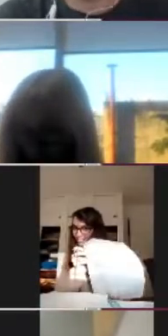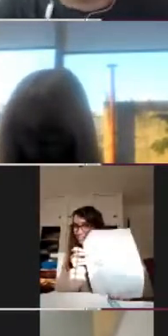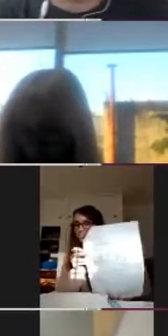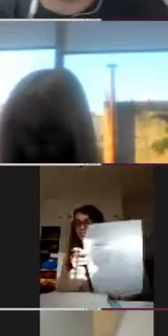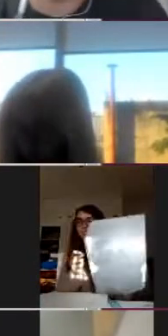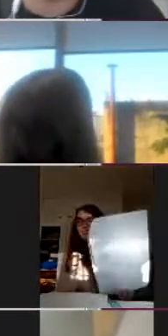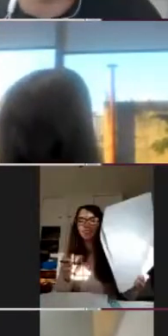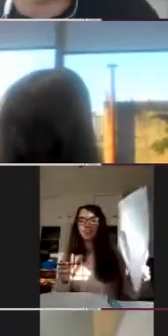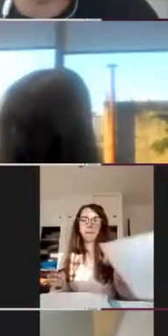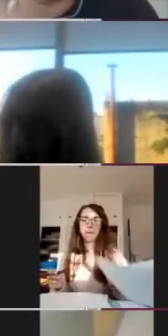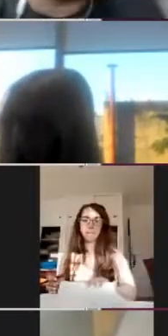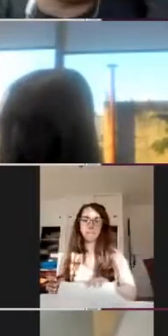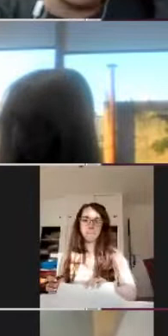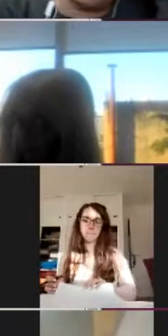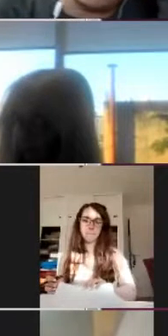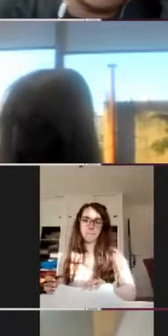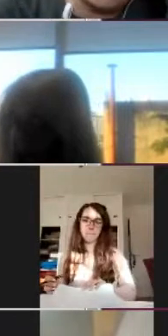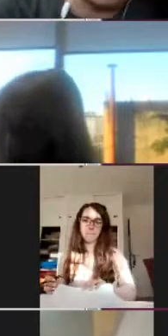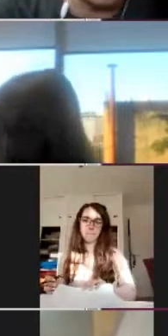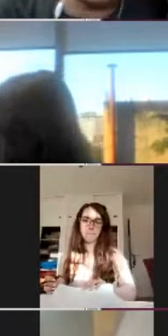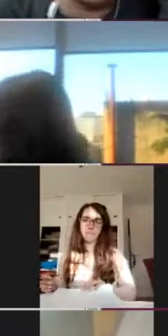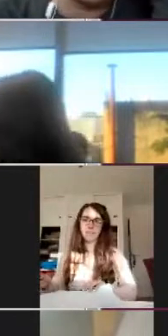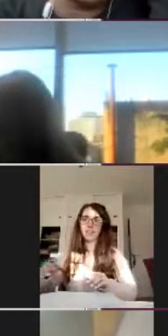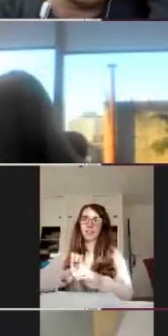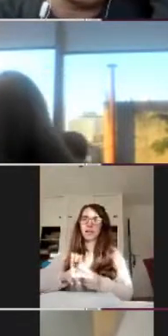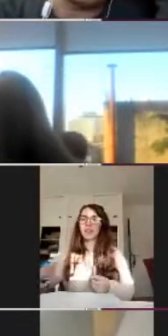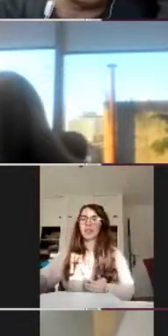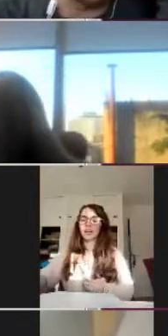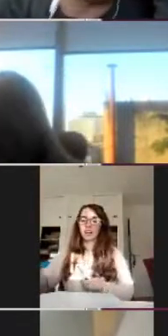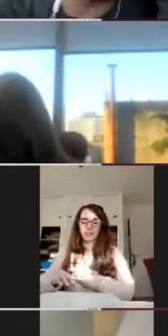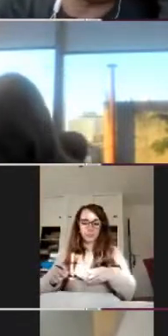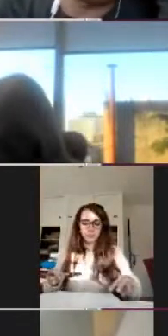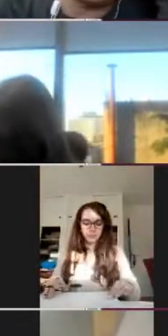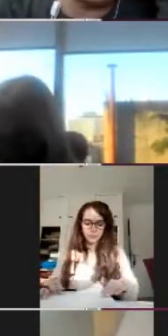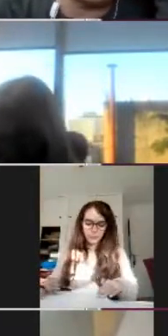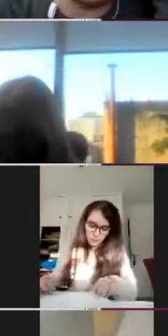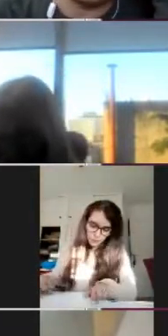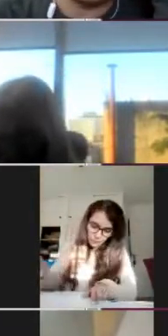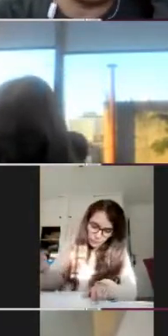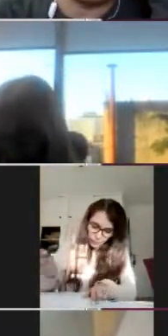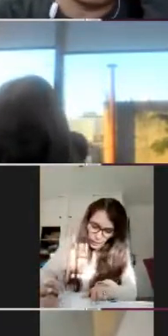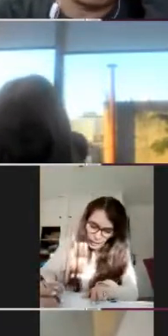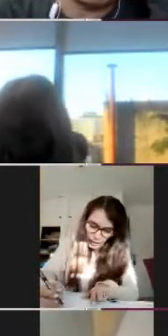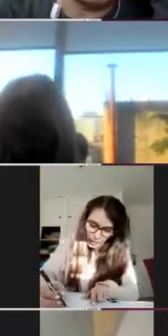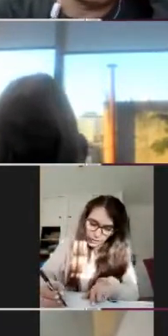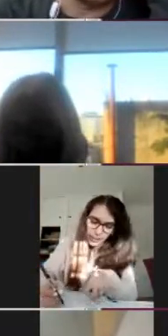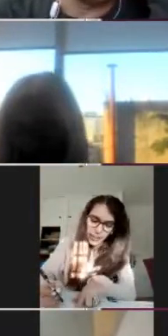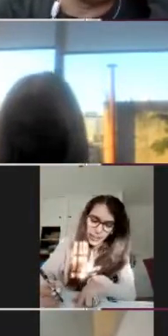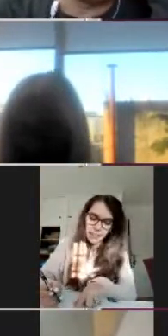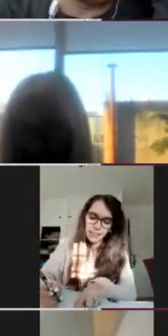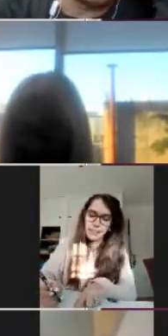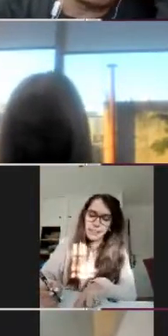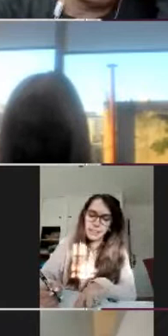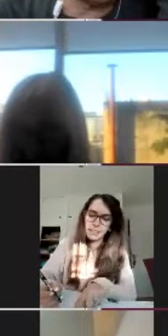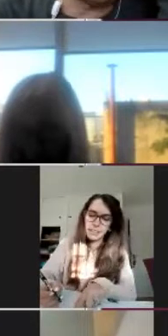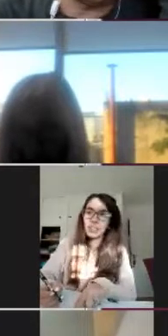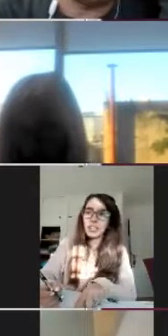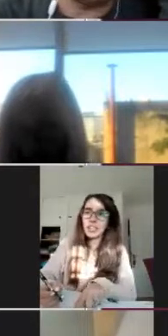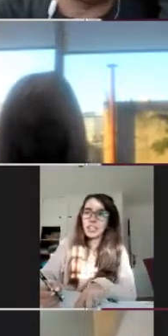andar diciéndome en fecha de adquisición qué es lo que dice y todo eso. Así lo miramos. Fecha de